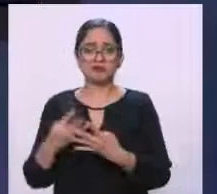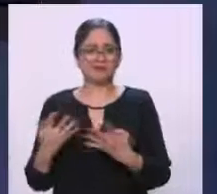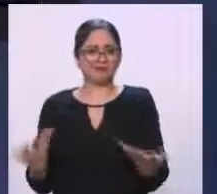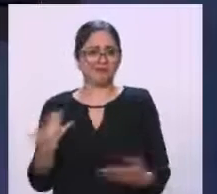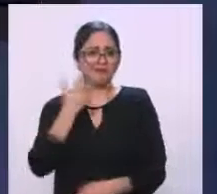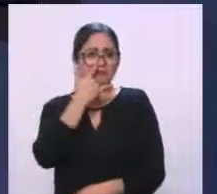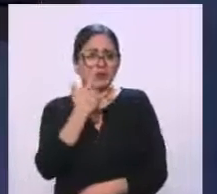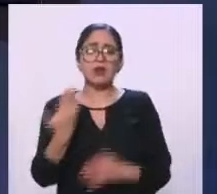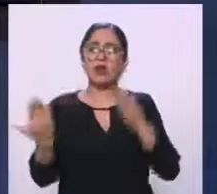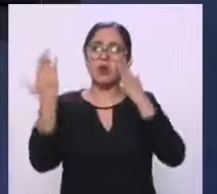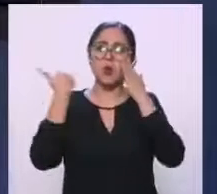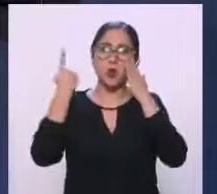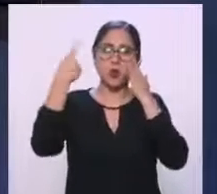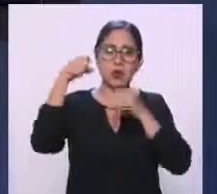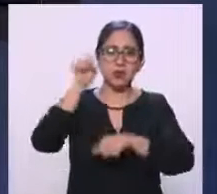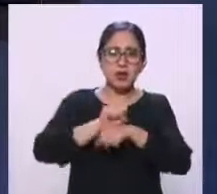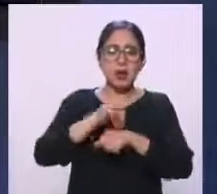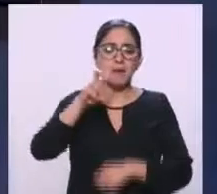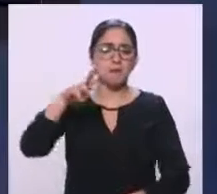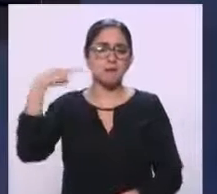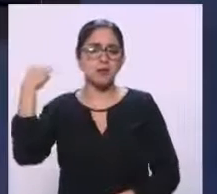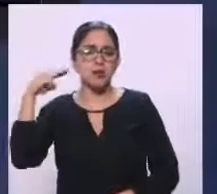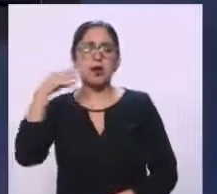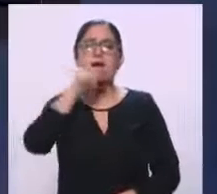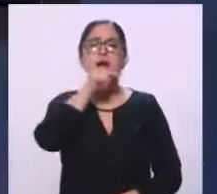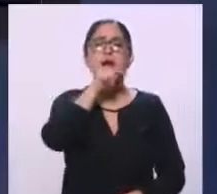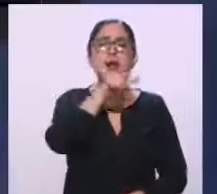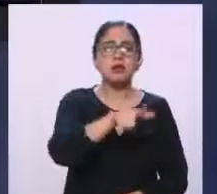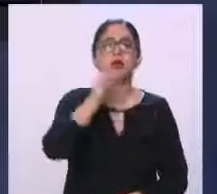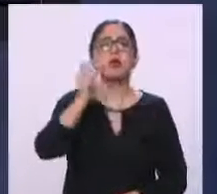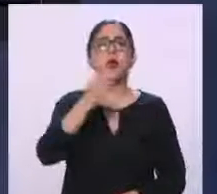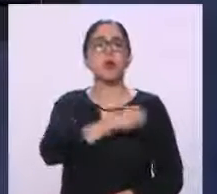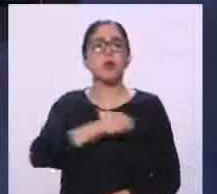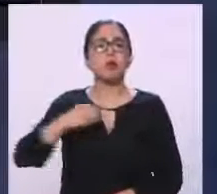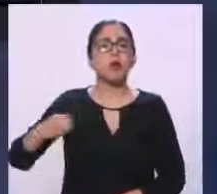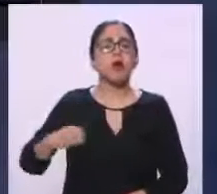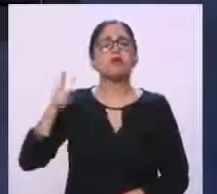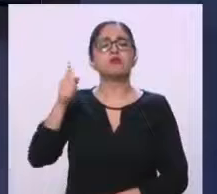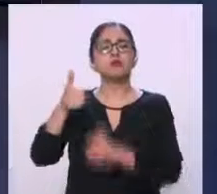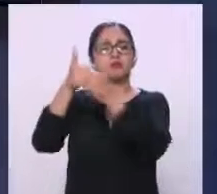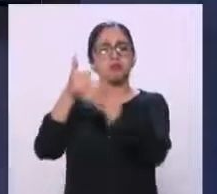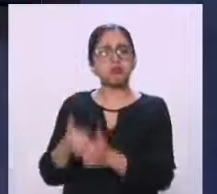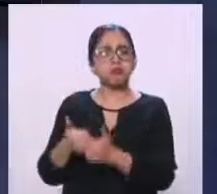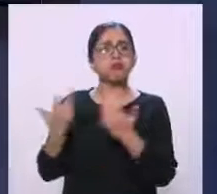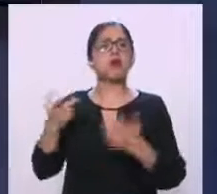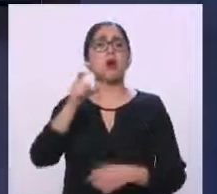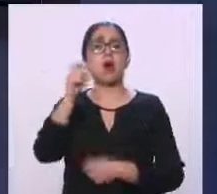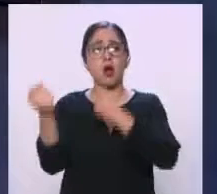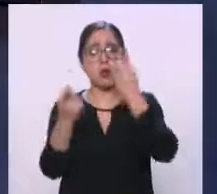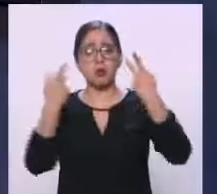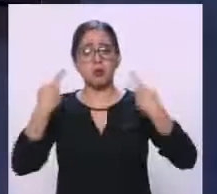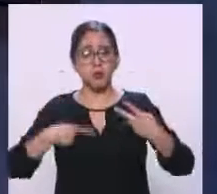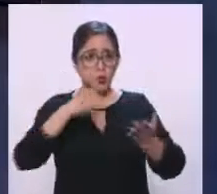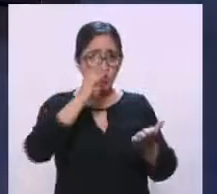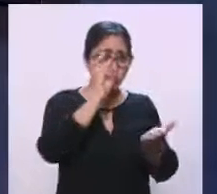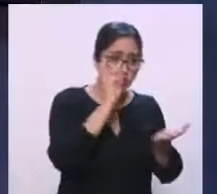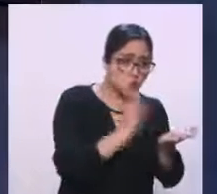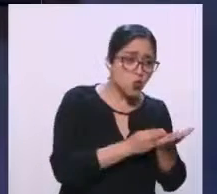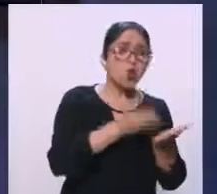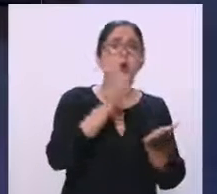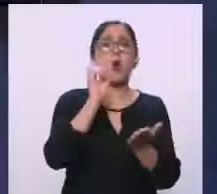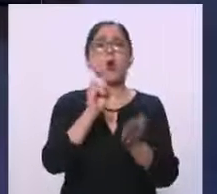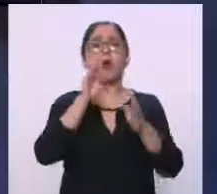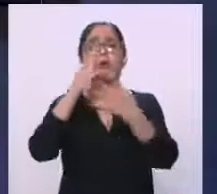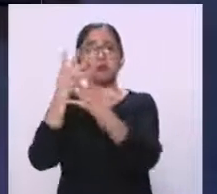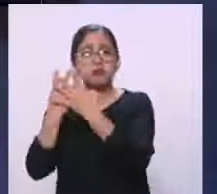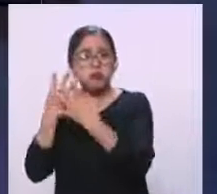más de una semana, Michoacán y Jalisco decretaron el aislamiento obligatorio e impusieron sanciones como multas, arrestos y trabajo